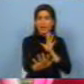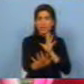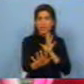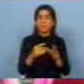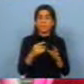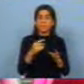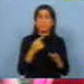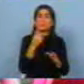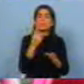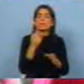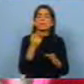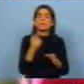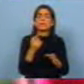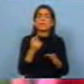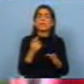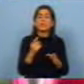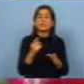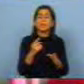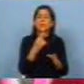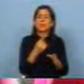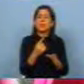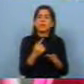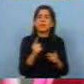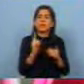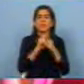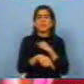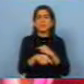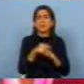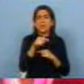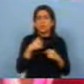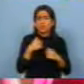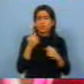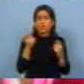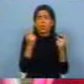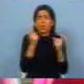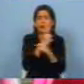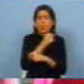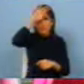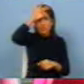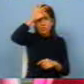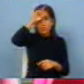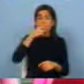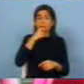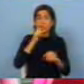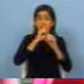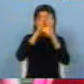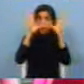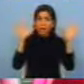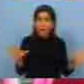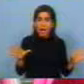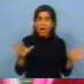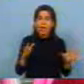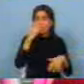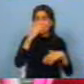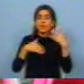parada de carro media máquina. Entonces directamente le dije, pero yo soy homosexual, Graciela, ¿cuál es el problema? Como para, viste, que quede clarito, así la próxima vez que me